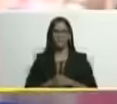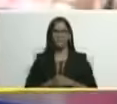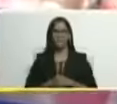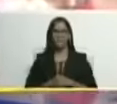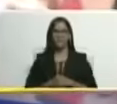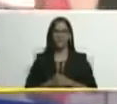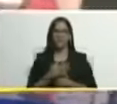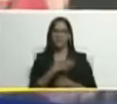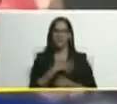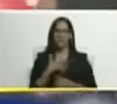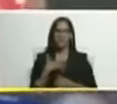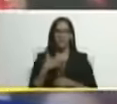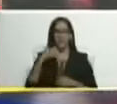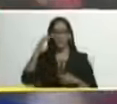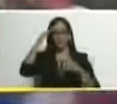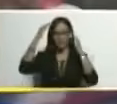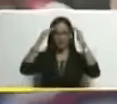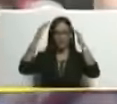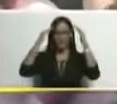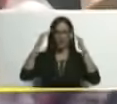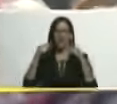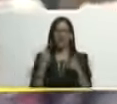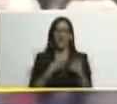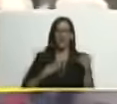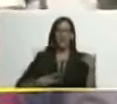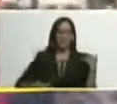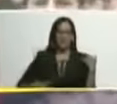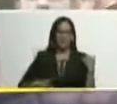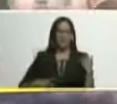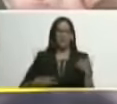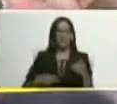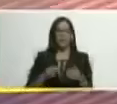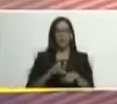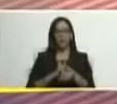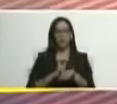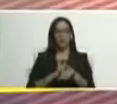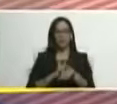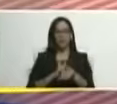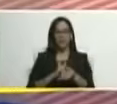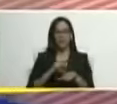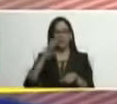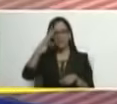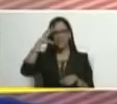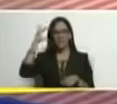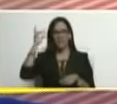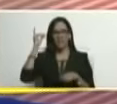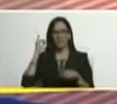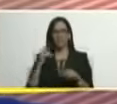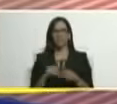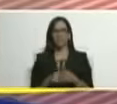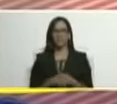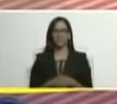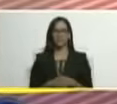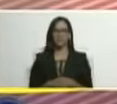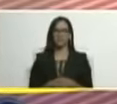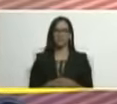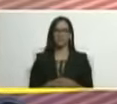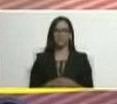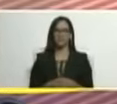Quiero saludar a la vicepresidenta ejecutiva, doctora Delcy Rodríguez,